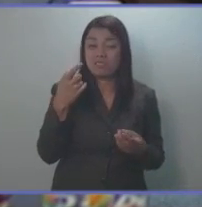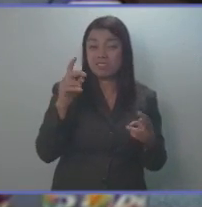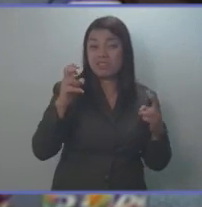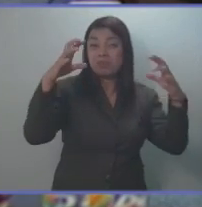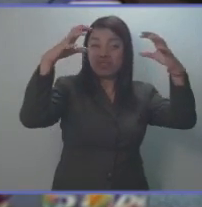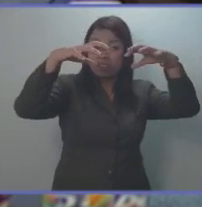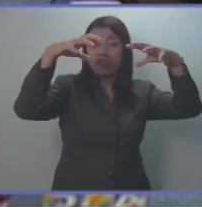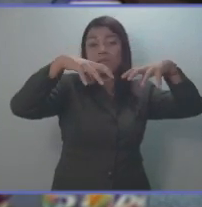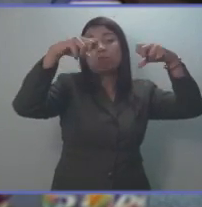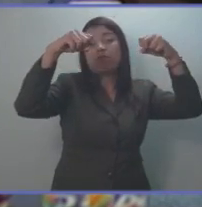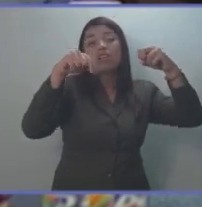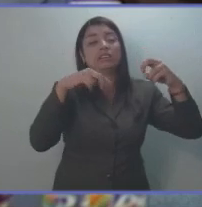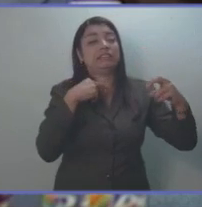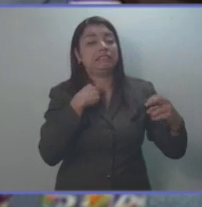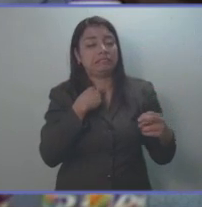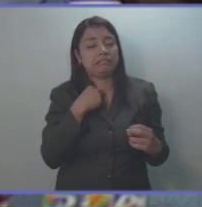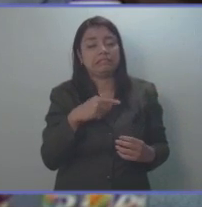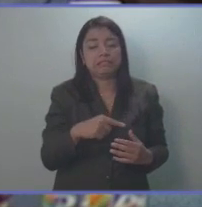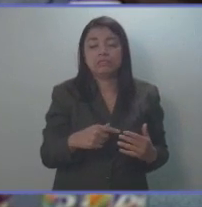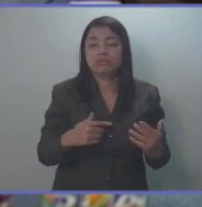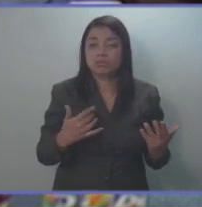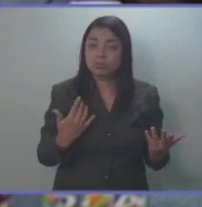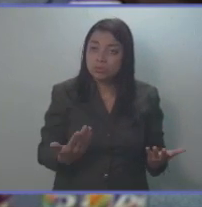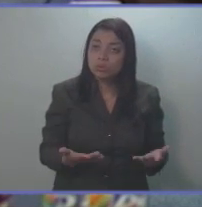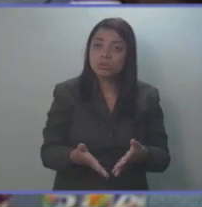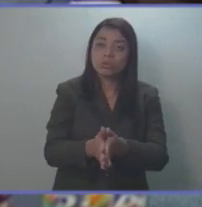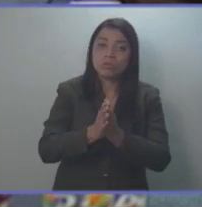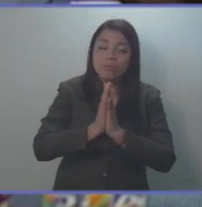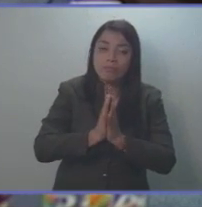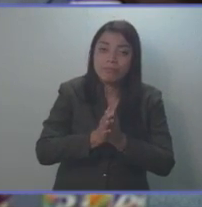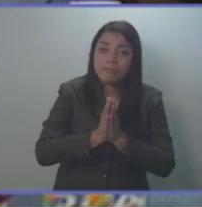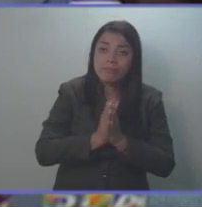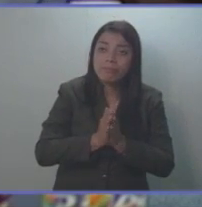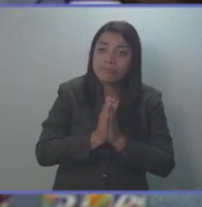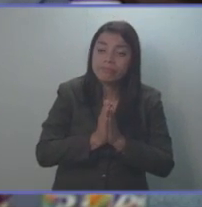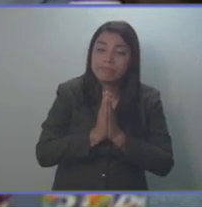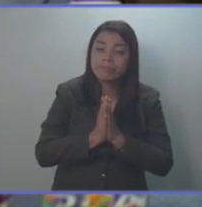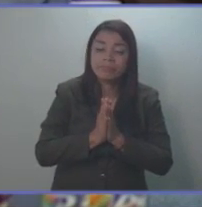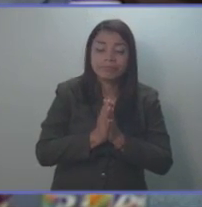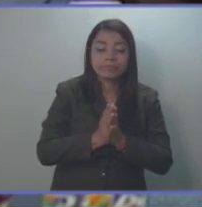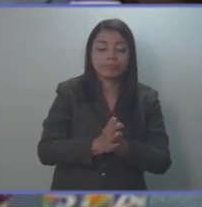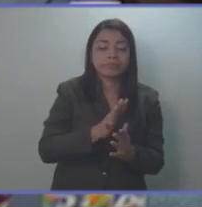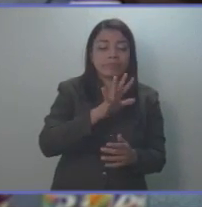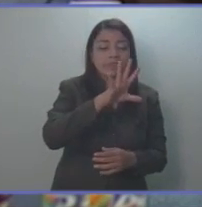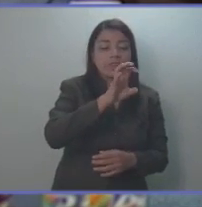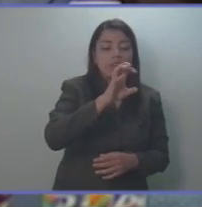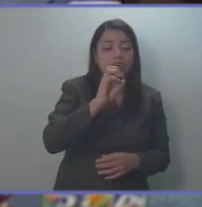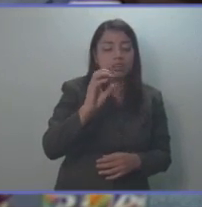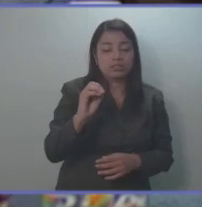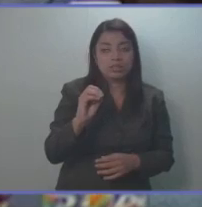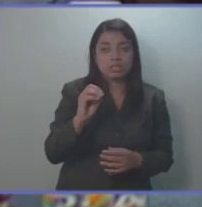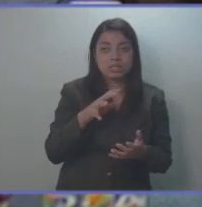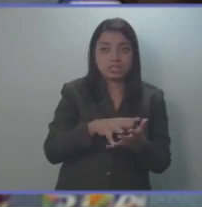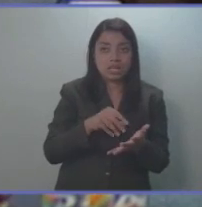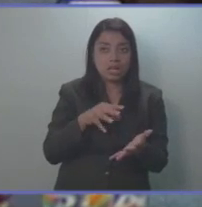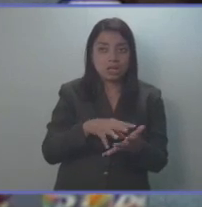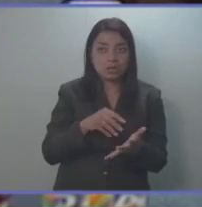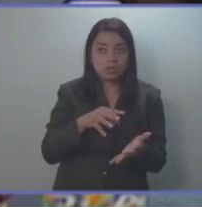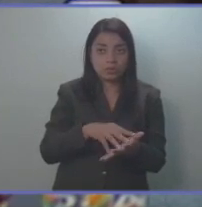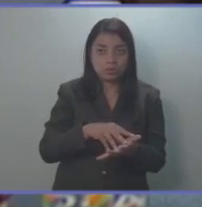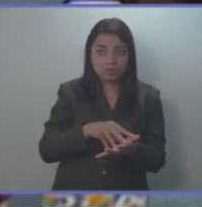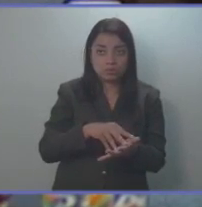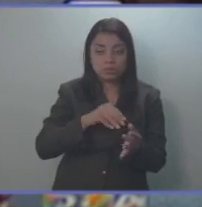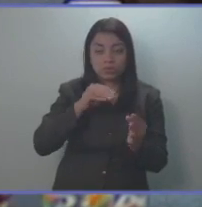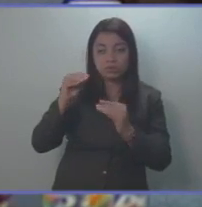estábamos solicitando es que de esta donación, las 500 toneladas que se estaban agenciando